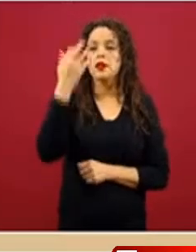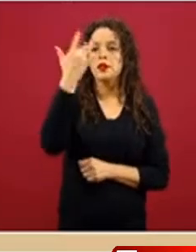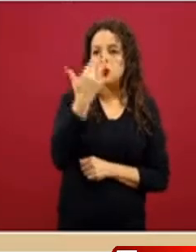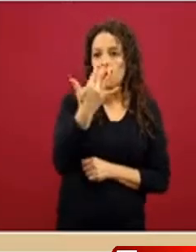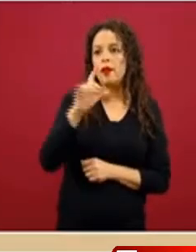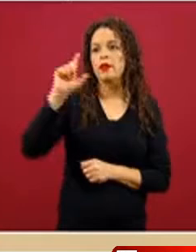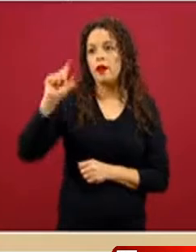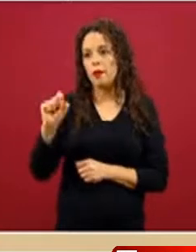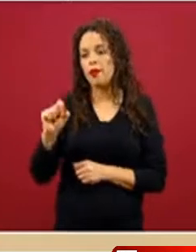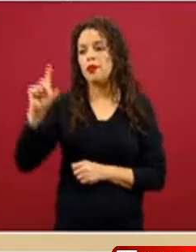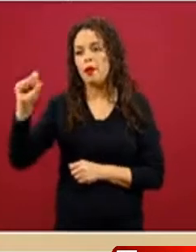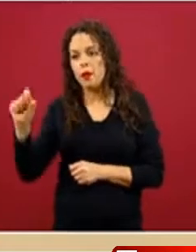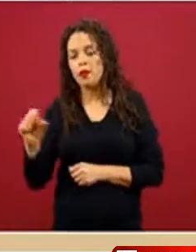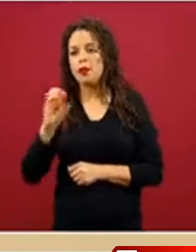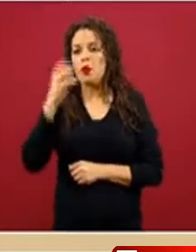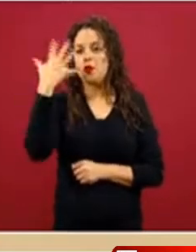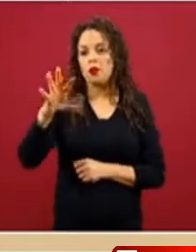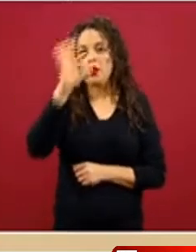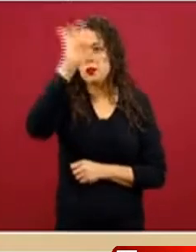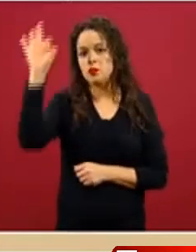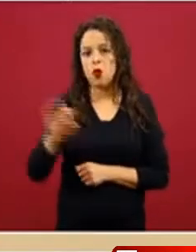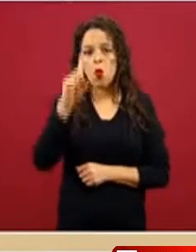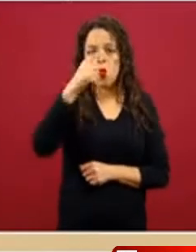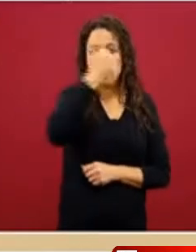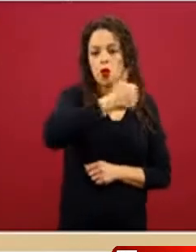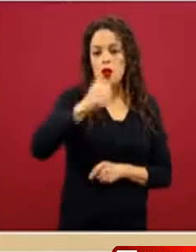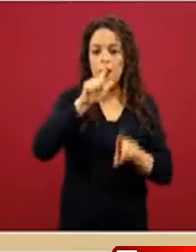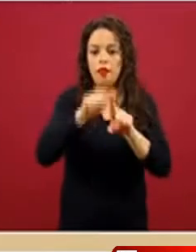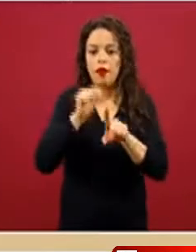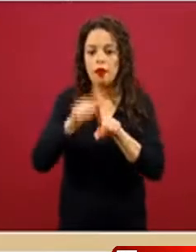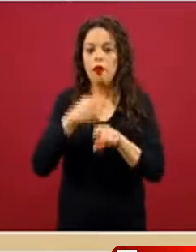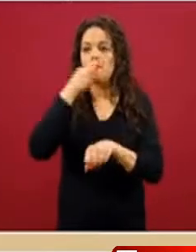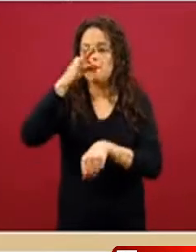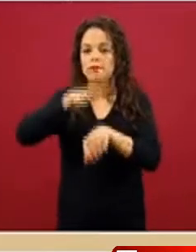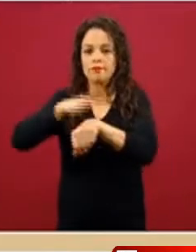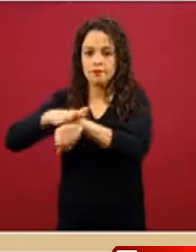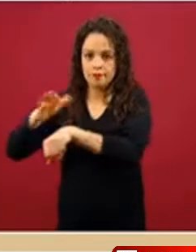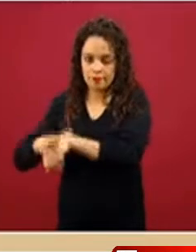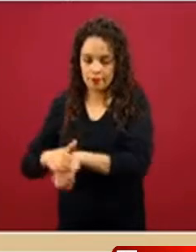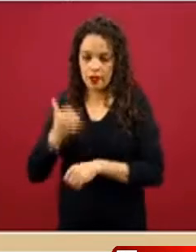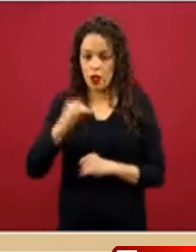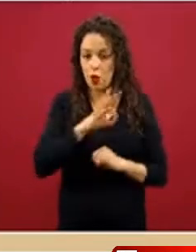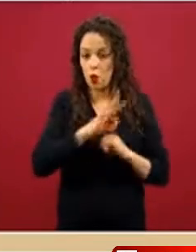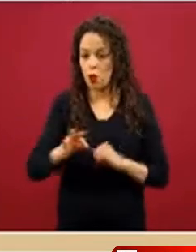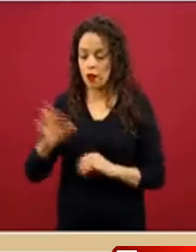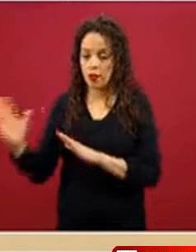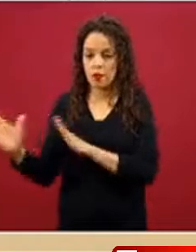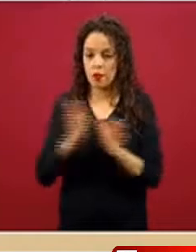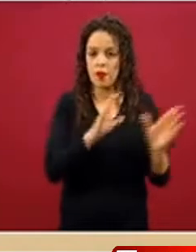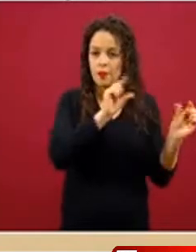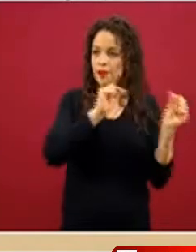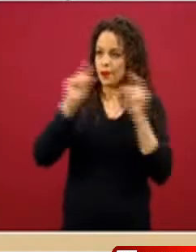y 10% de cada uno de los indicadores. Y finalmente, la siguiente, por favor,